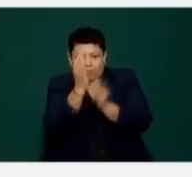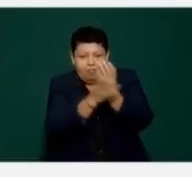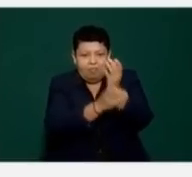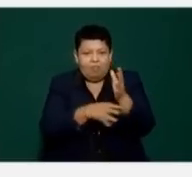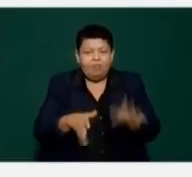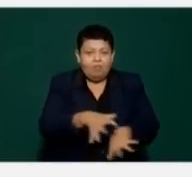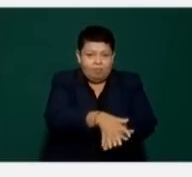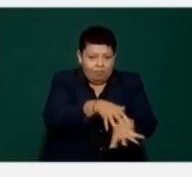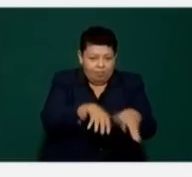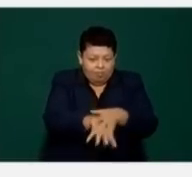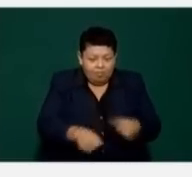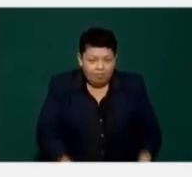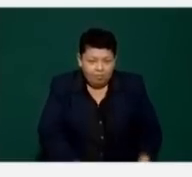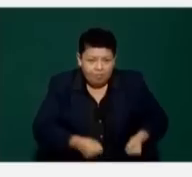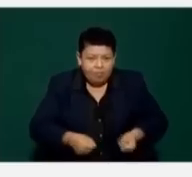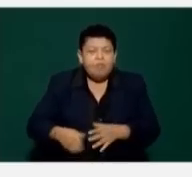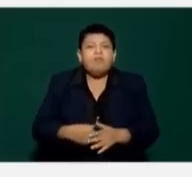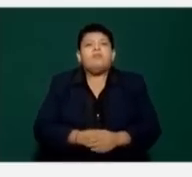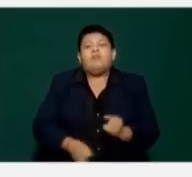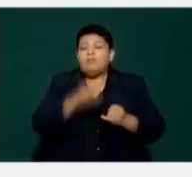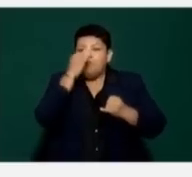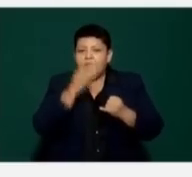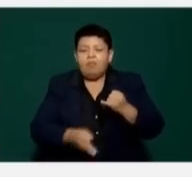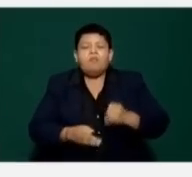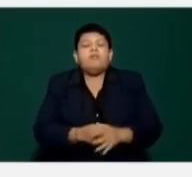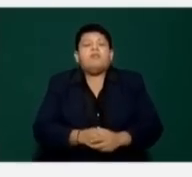botas, etcétera. Y por último,